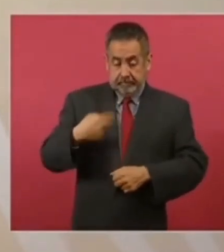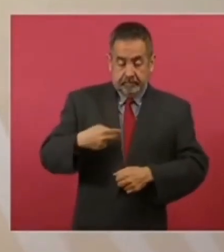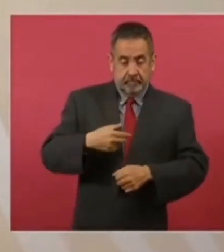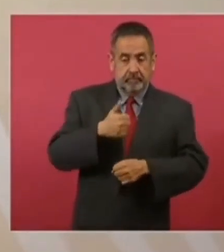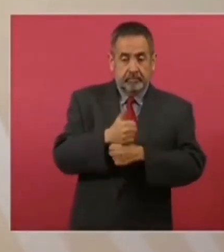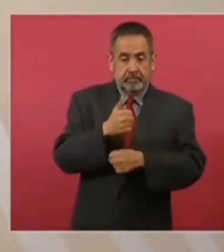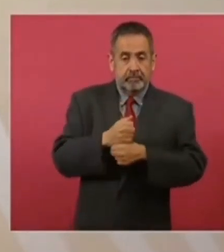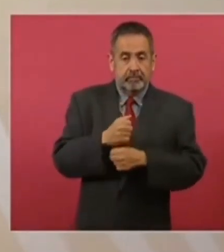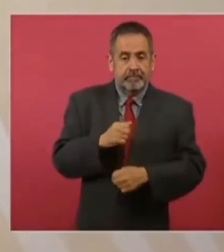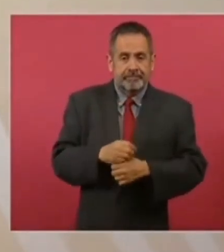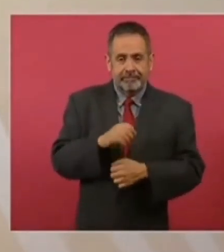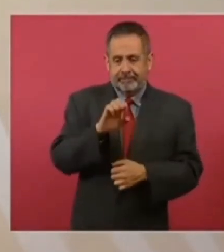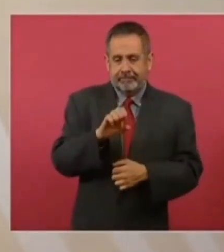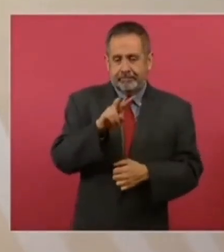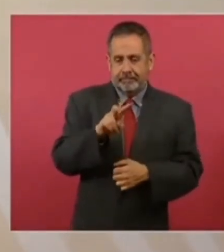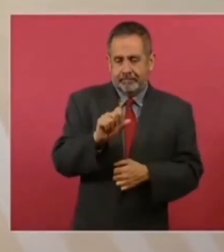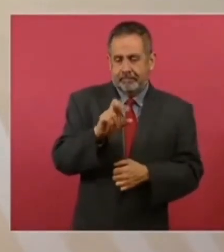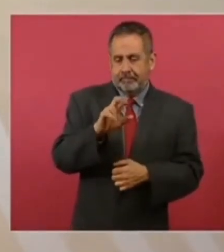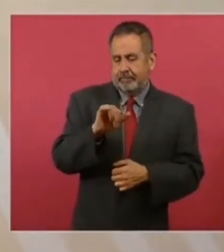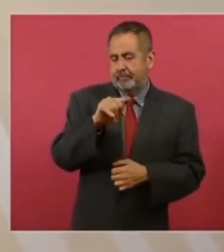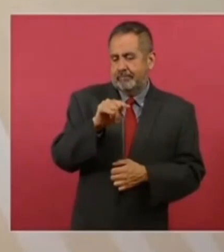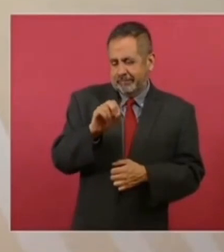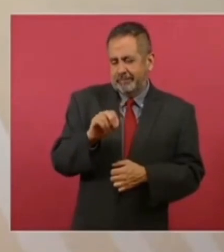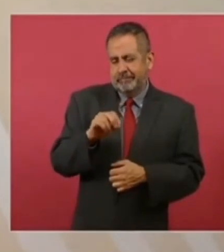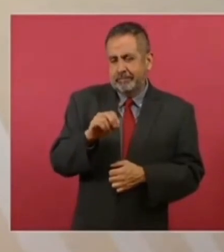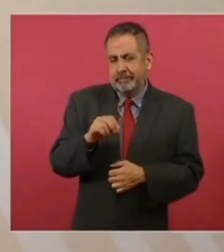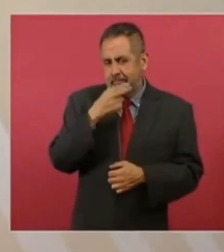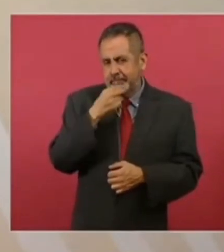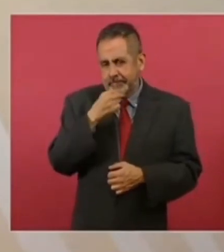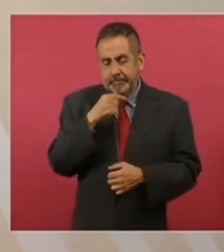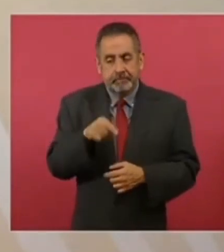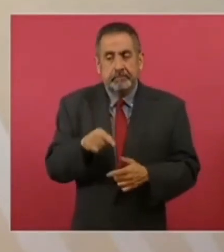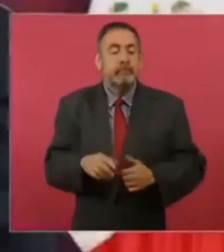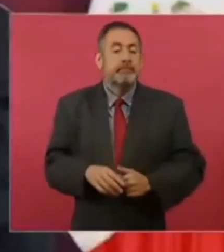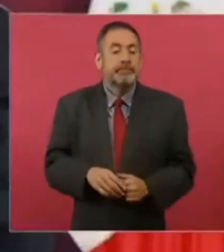Madero, Evaristo, ya había